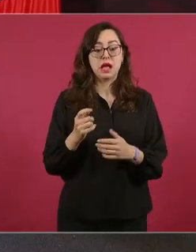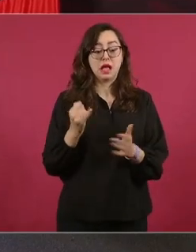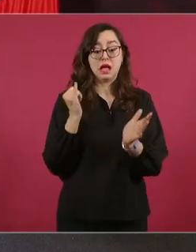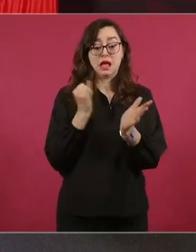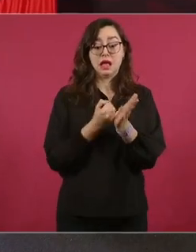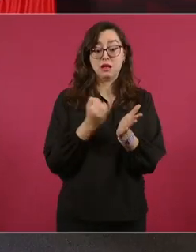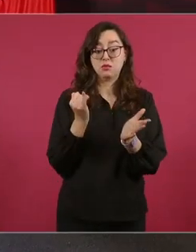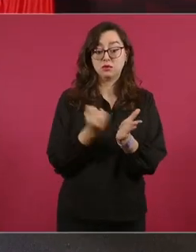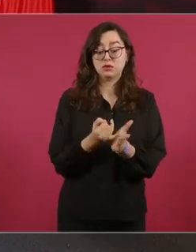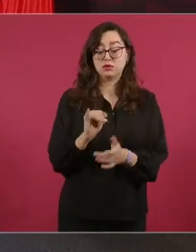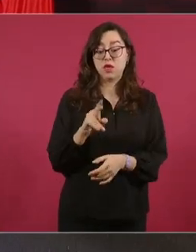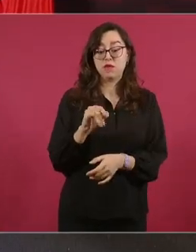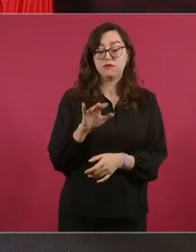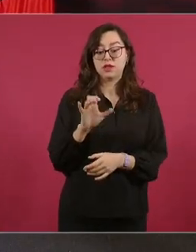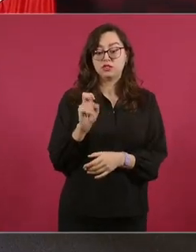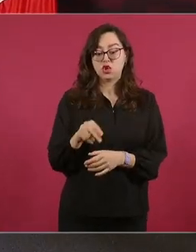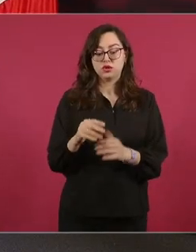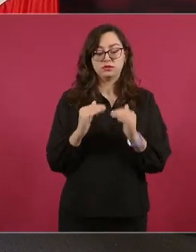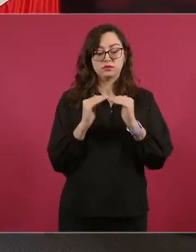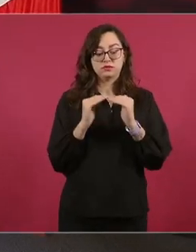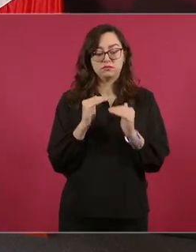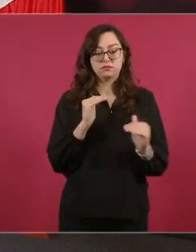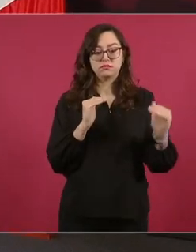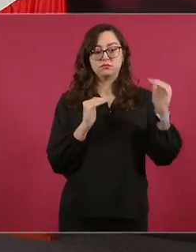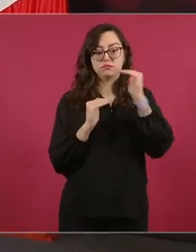O sea, pero